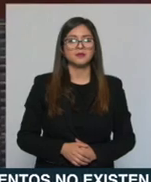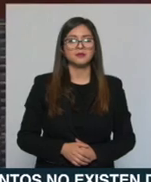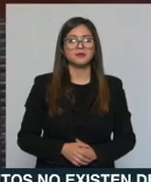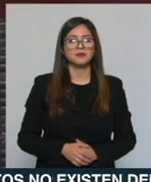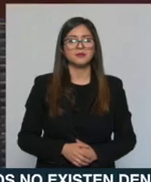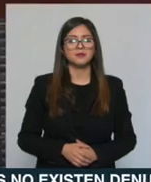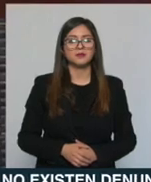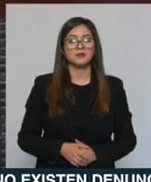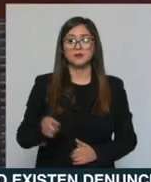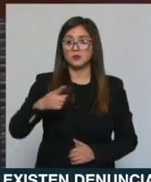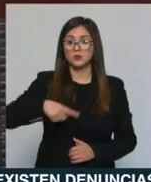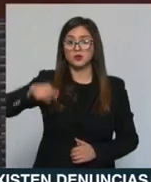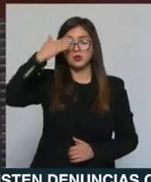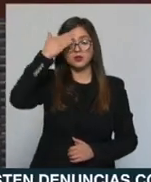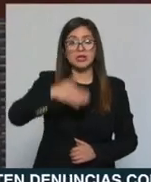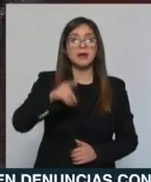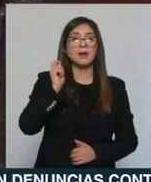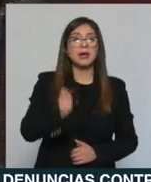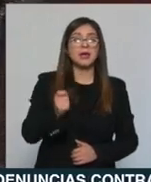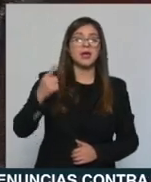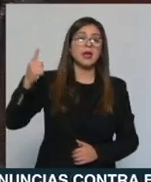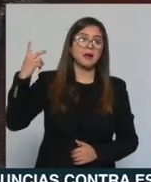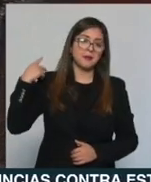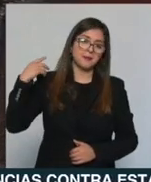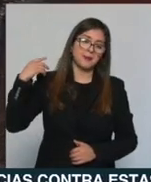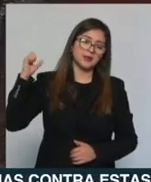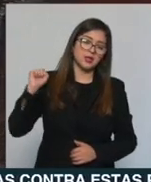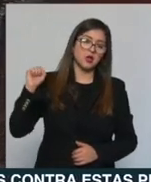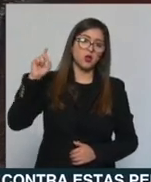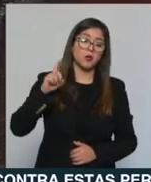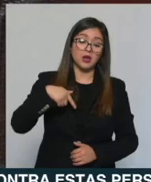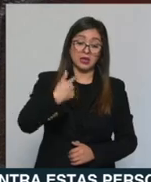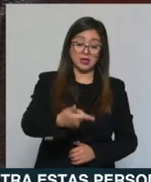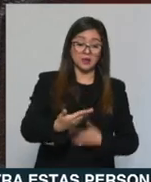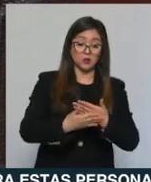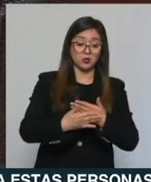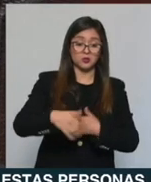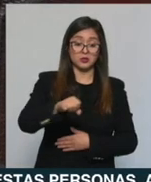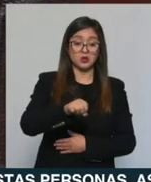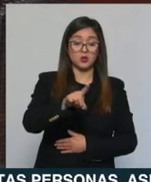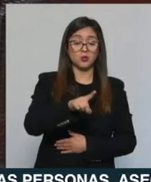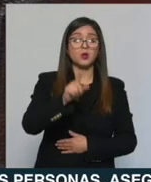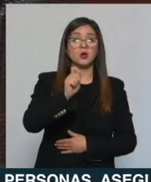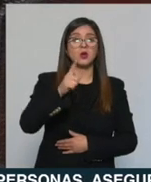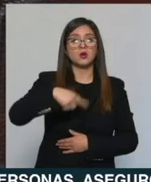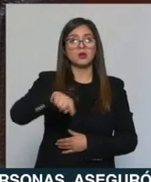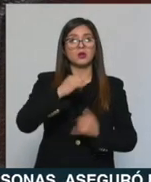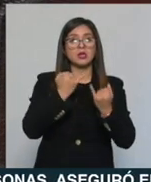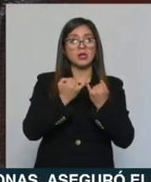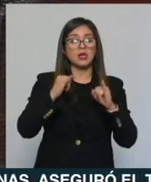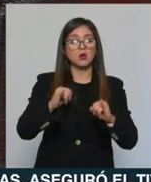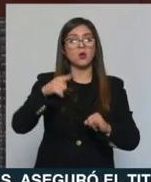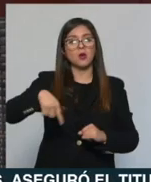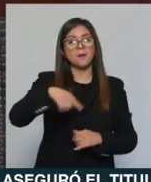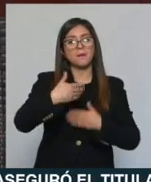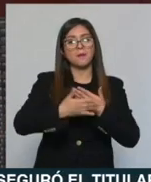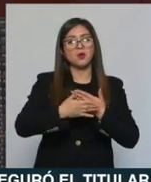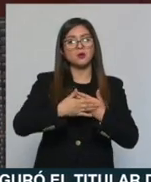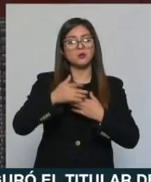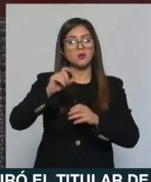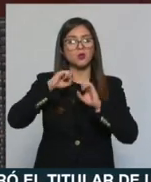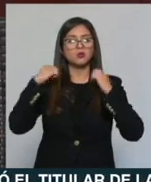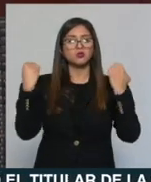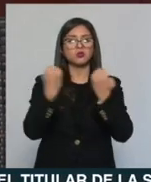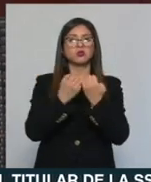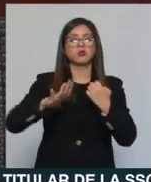Bueno, y como saben, este fin de semana, Ale, pues se va a inaugurar el nuevo estadio de los Diablos Rojos de México, la nueva casa ahí en la Ciudad Deportiva